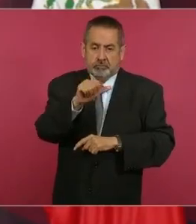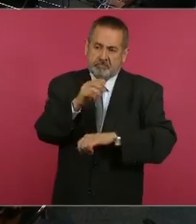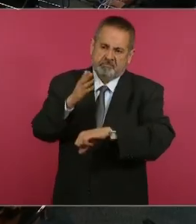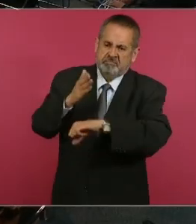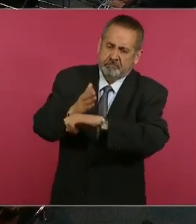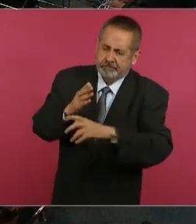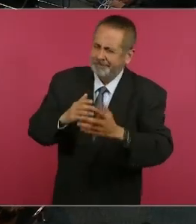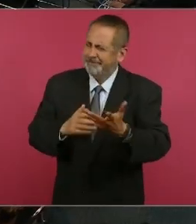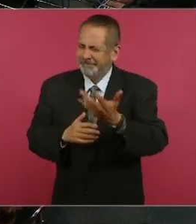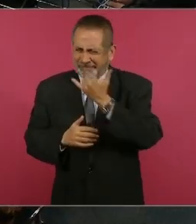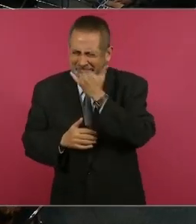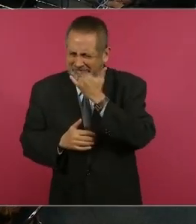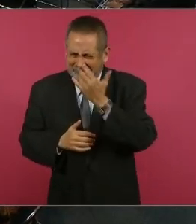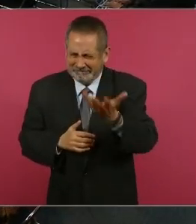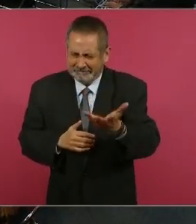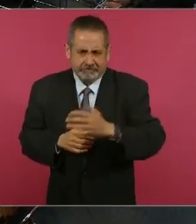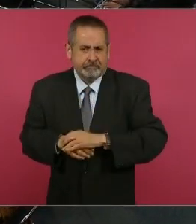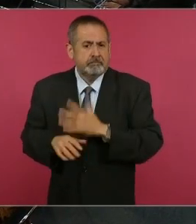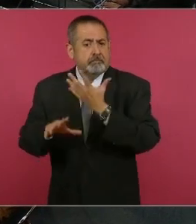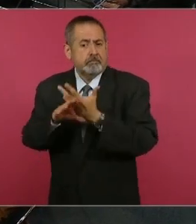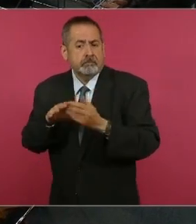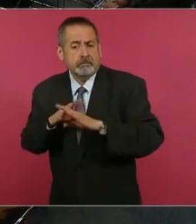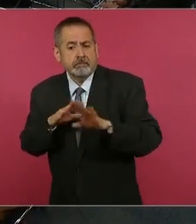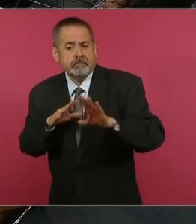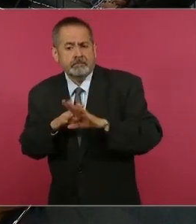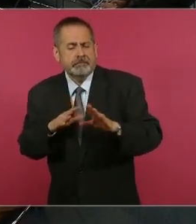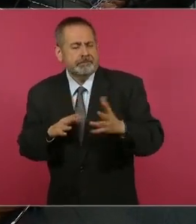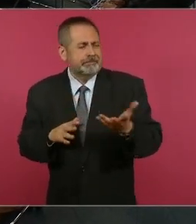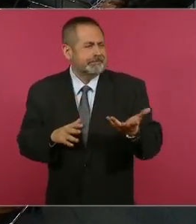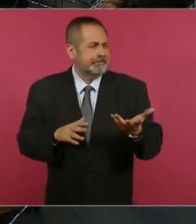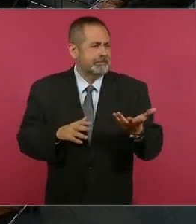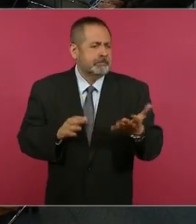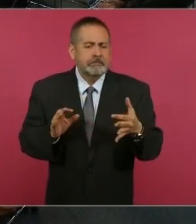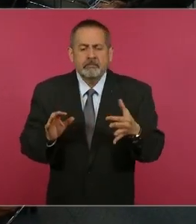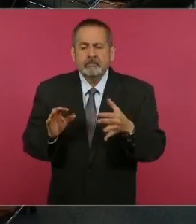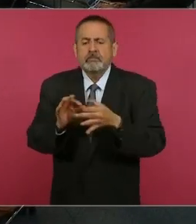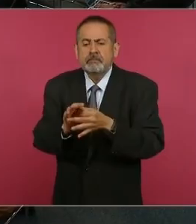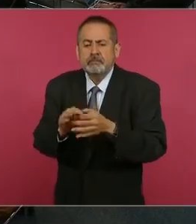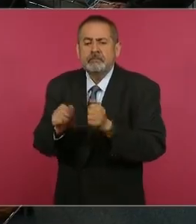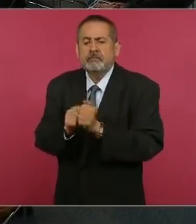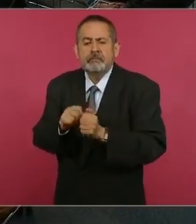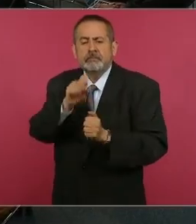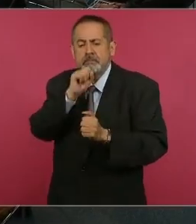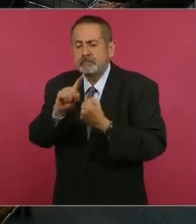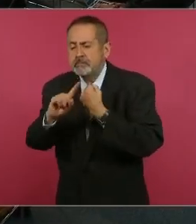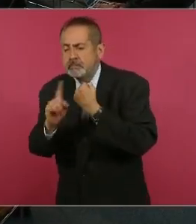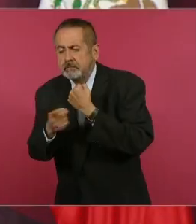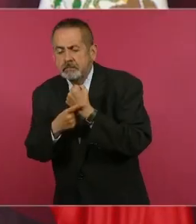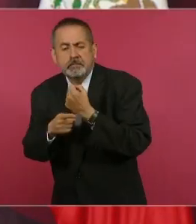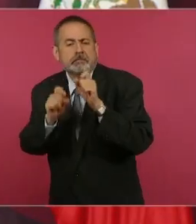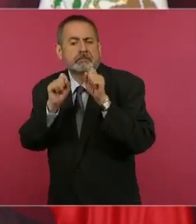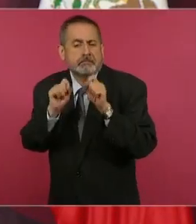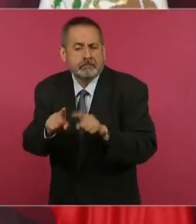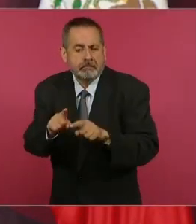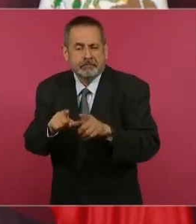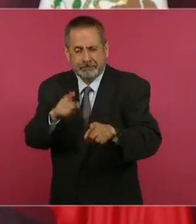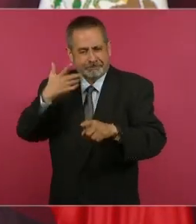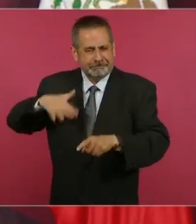porque la migración está relacionada, ya lo hablábamos,